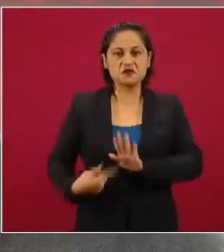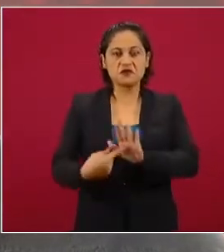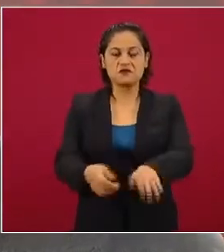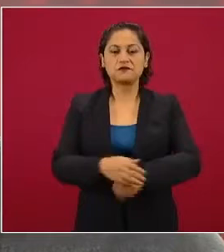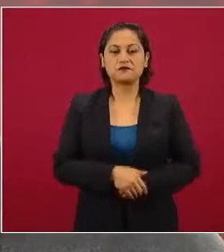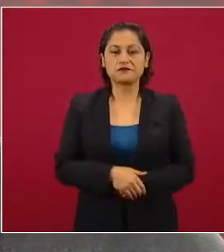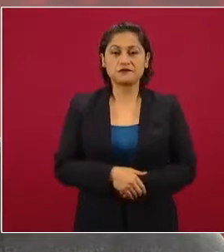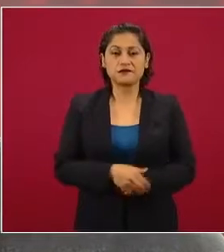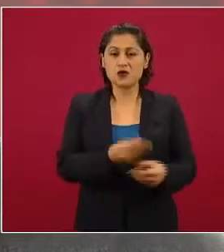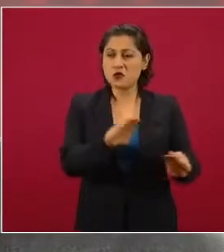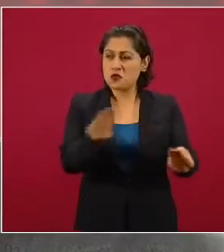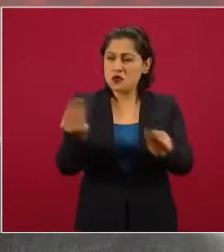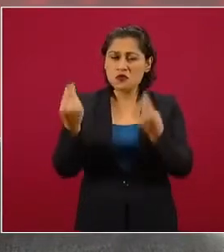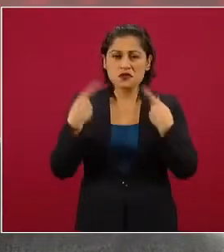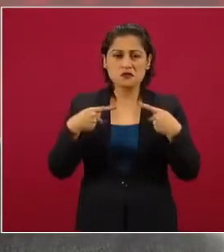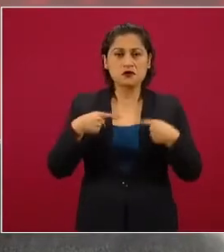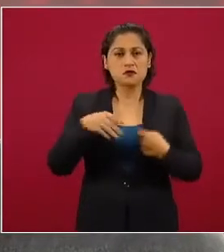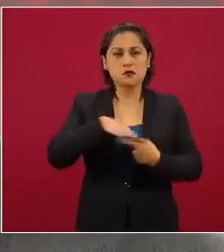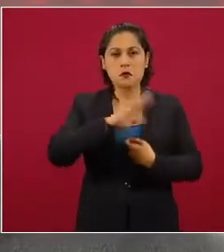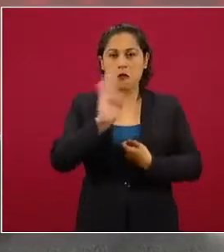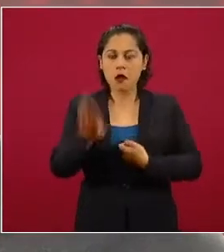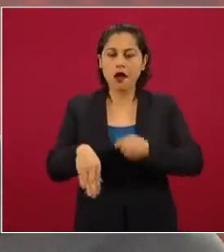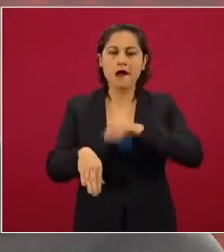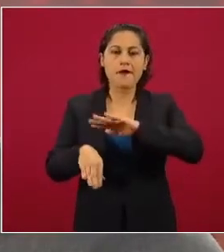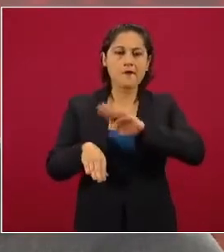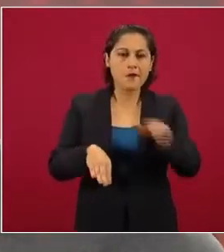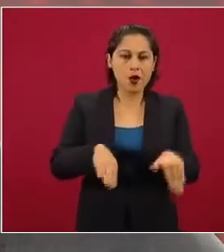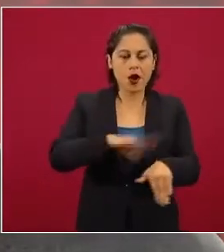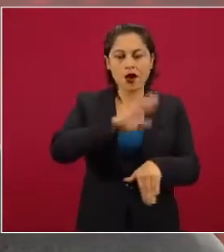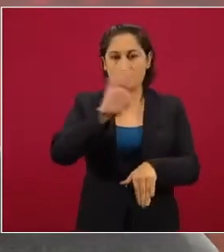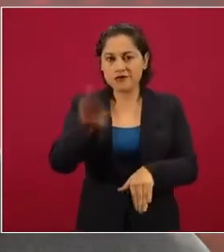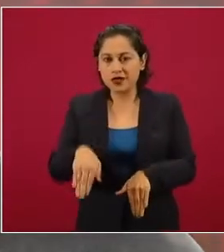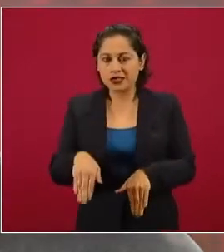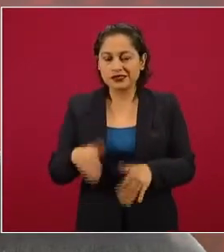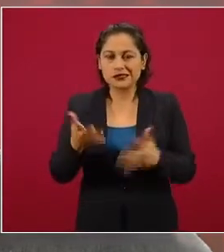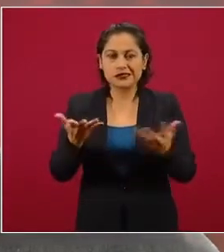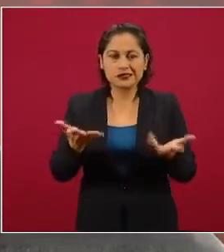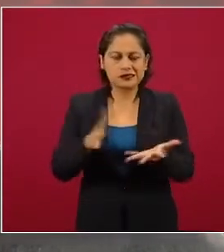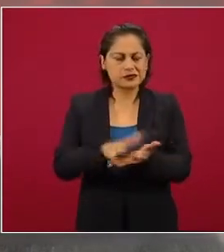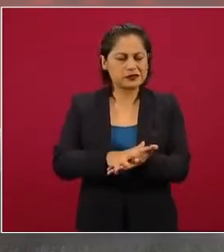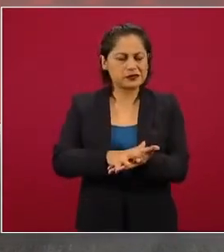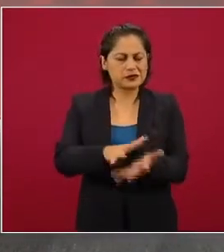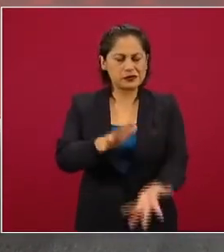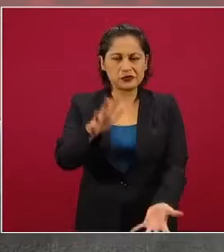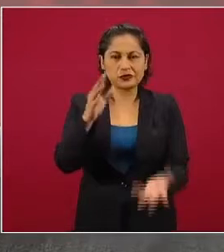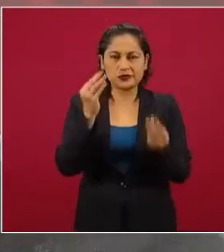han perdido la vida. No es decir,